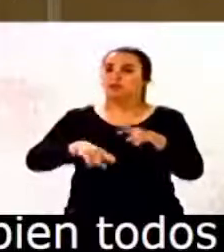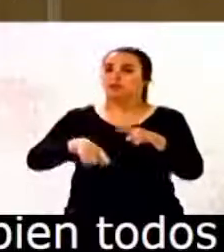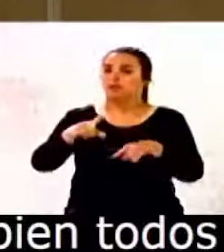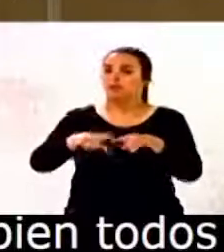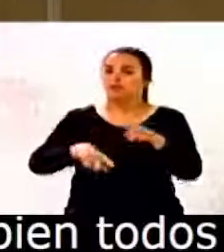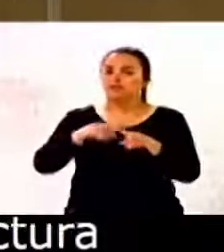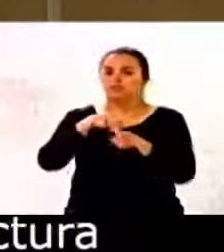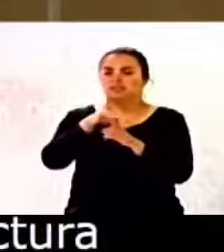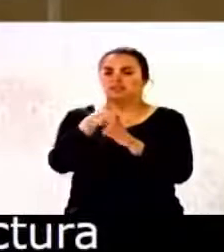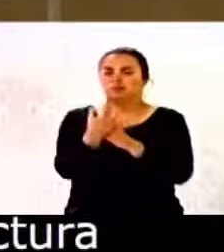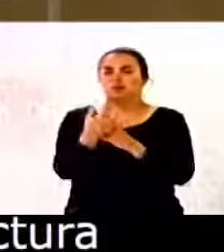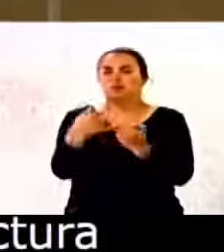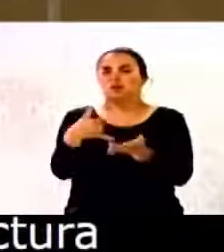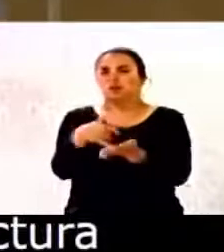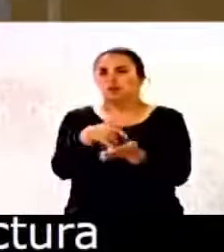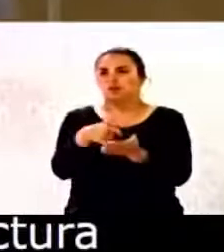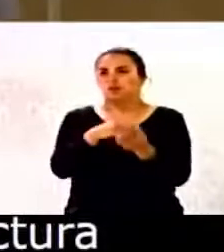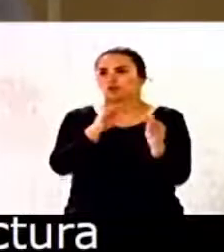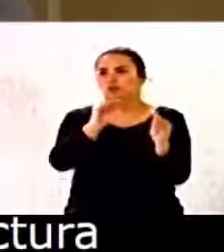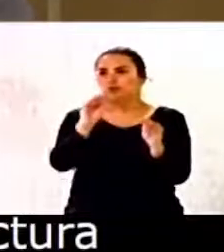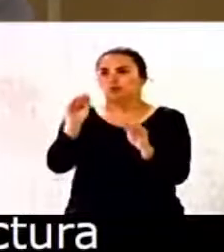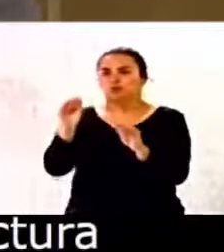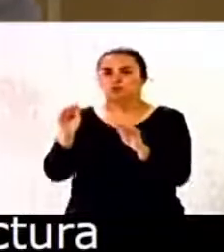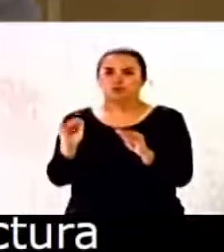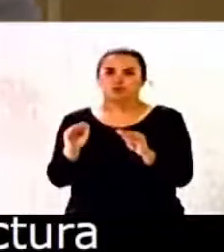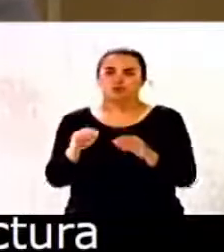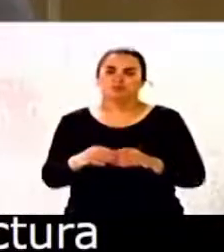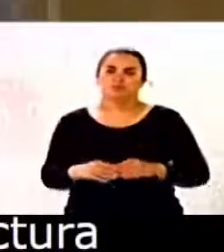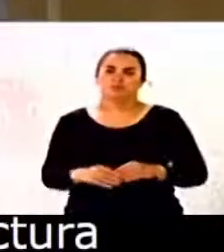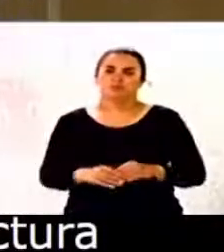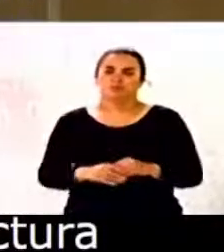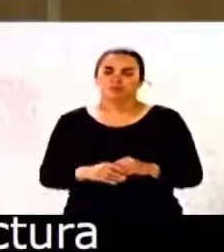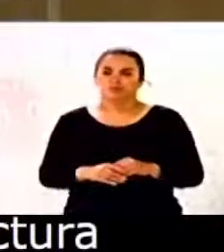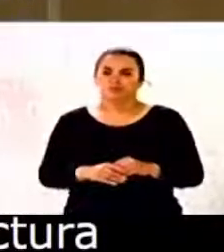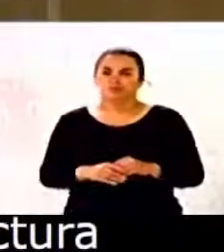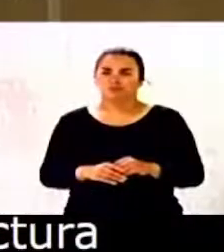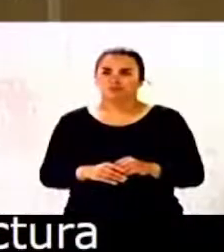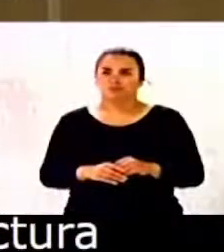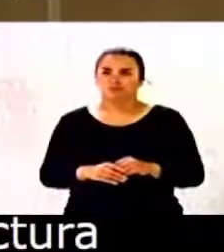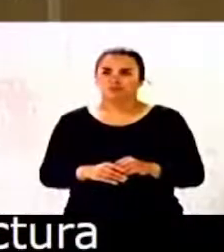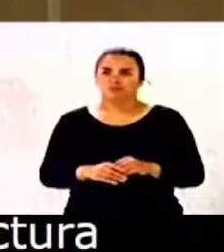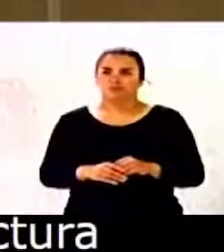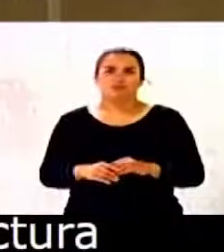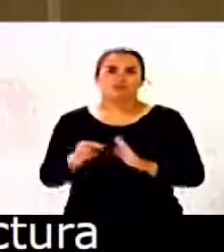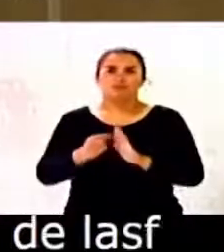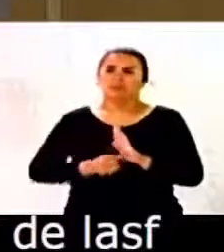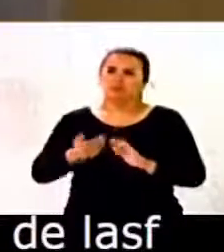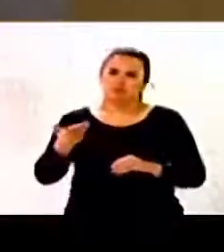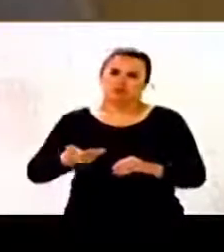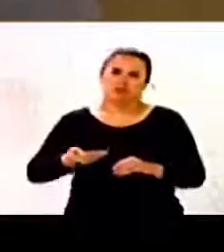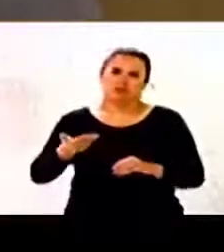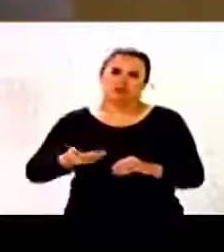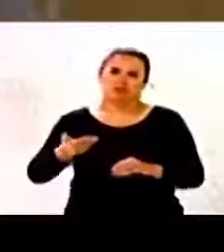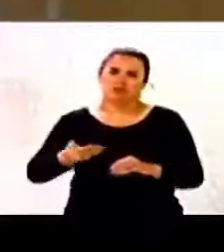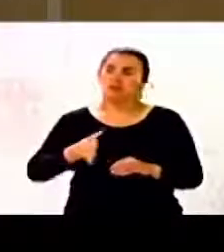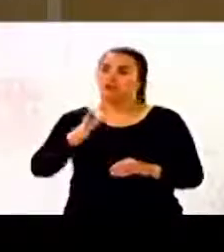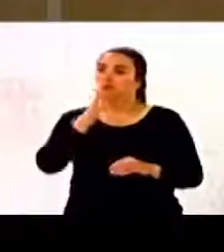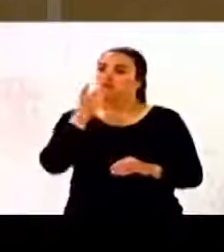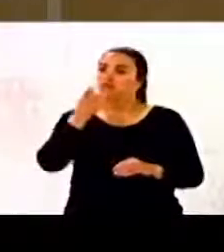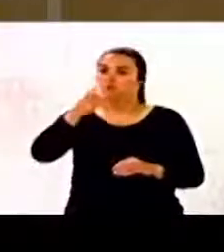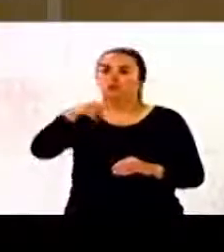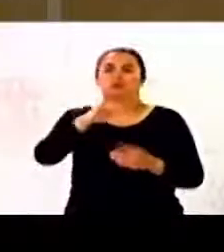situación de vulnerabilidad de esas familias. Una medida muy importante, porque cuando algunos